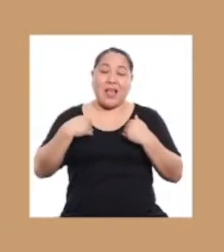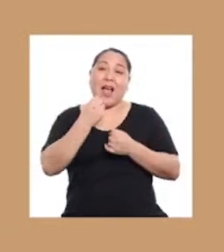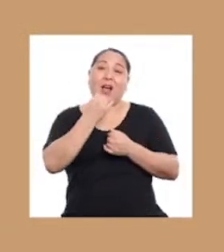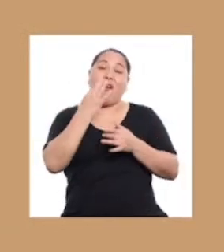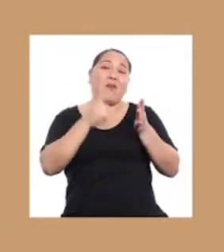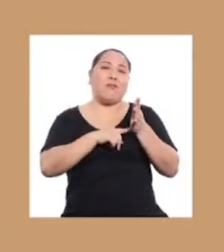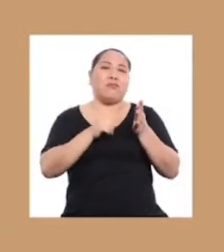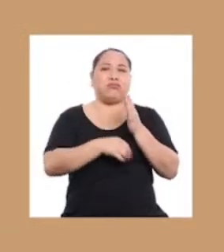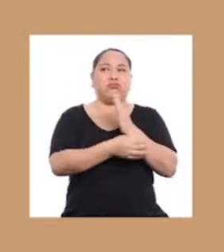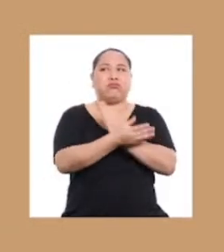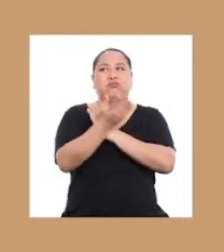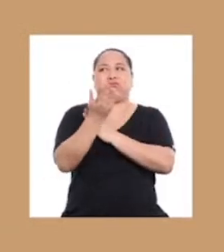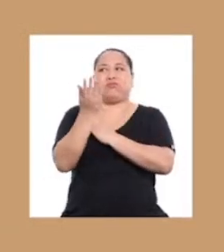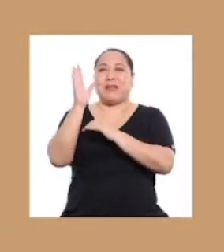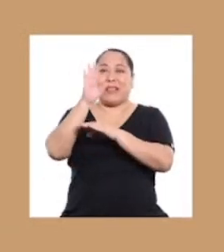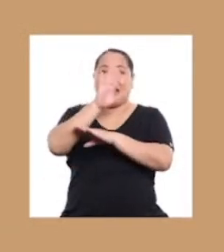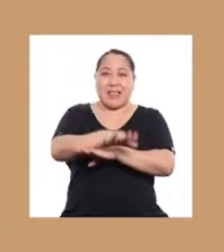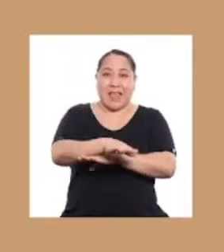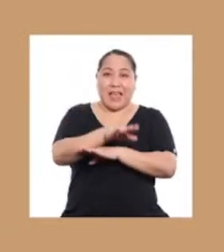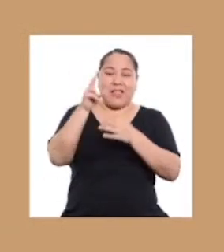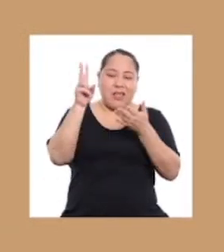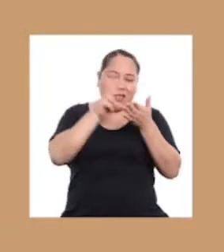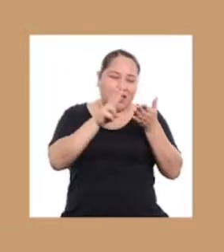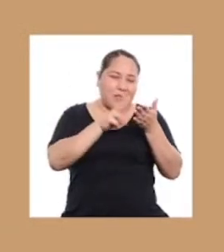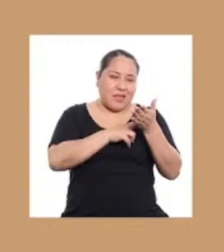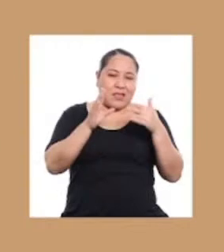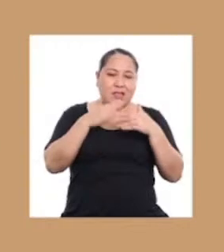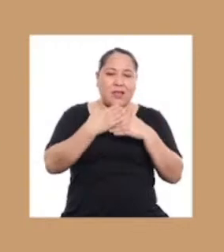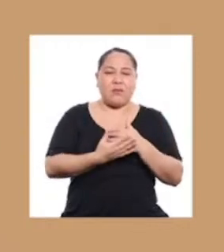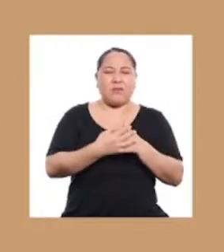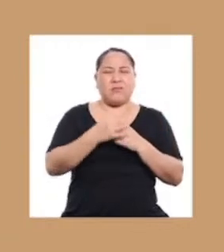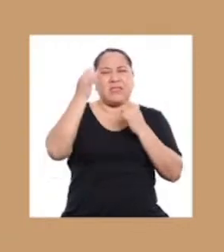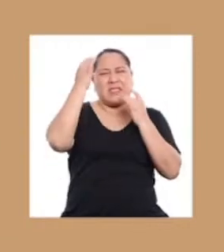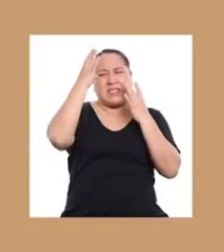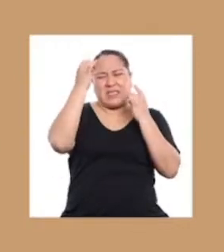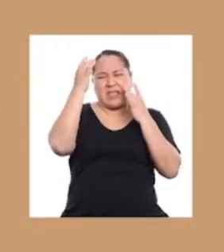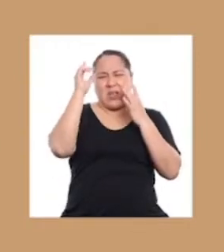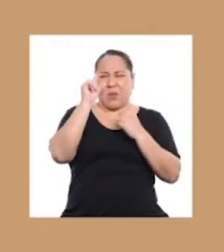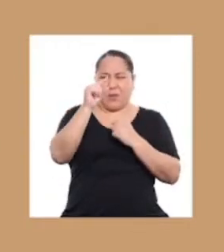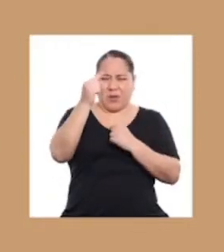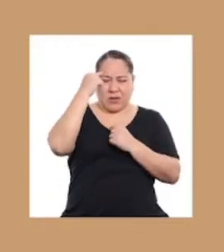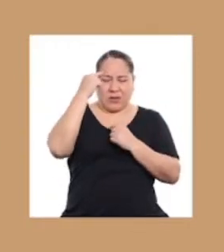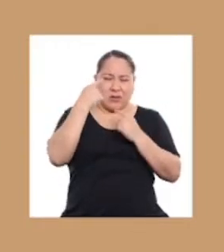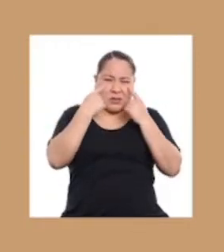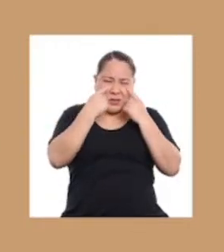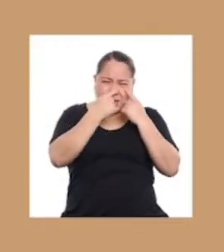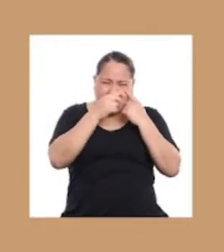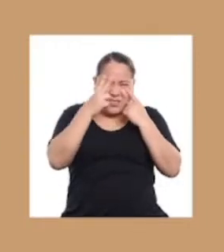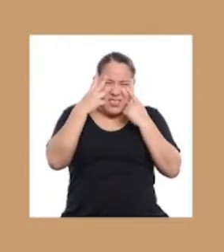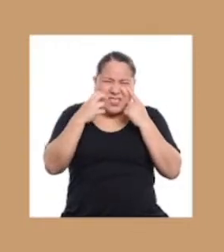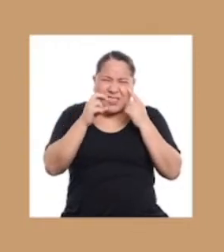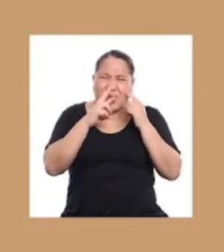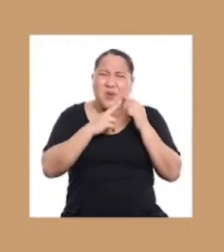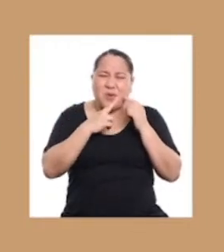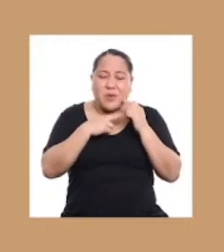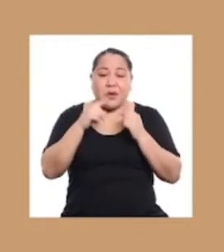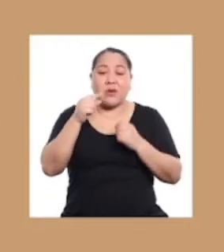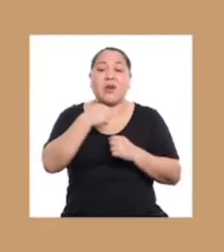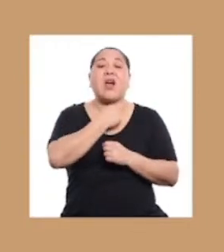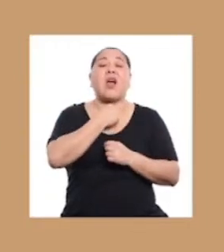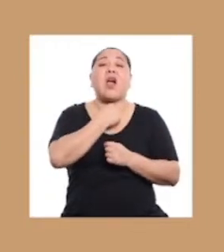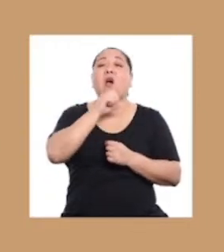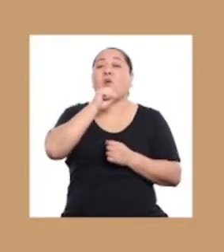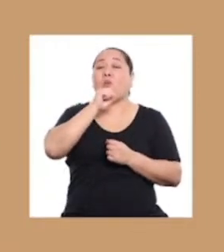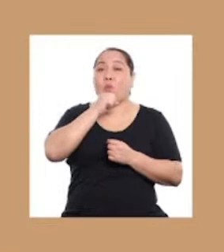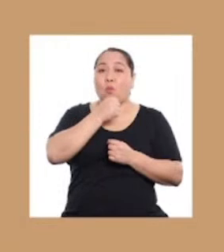A veces se pasa toda la tarde leyendo. Luego le duele un poco la cabeza y le arden los ojos. Sus abuelos